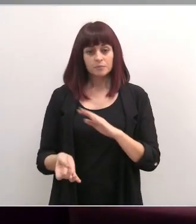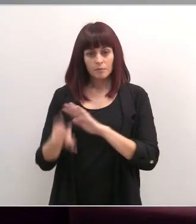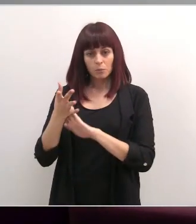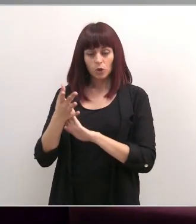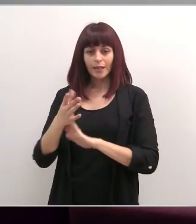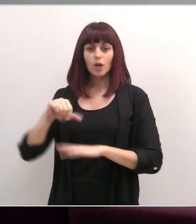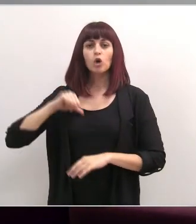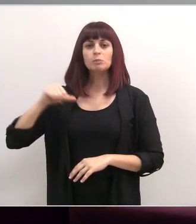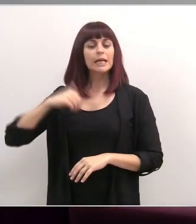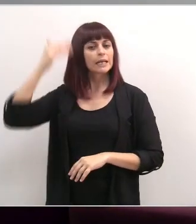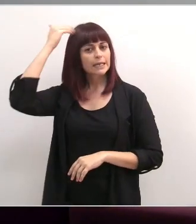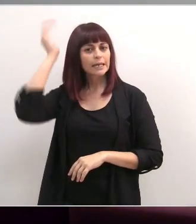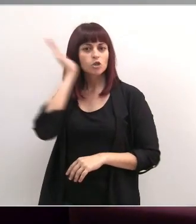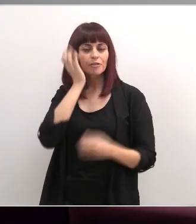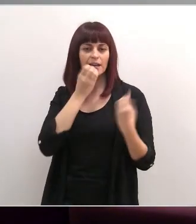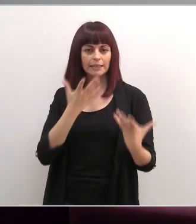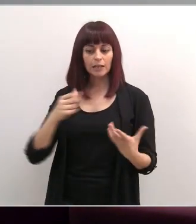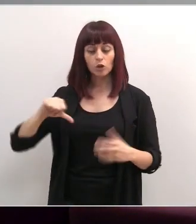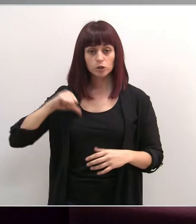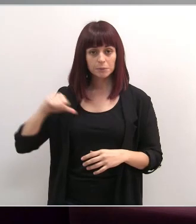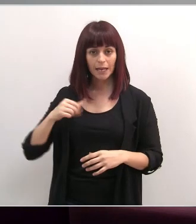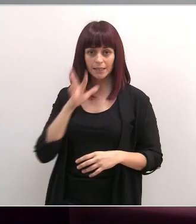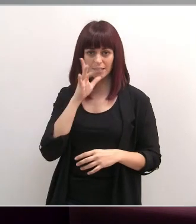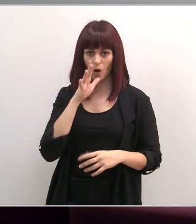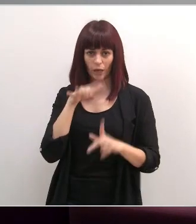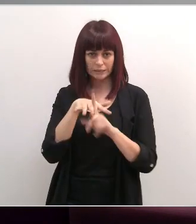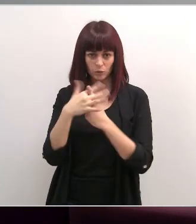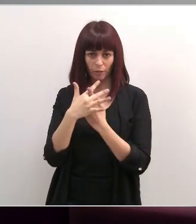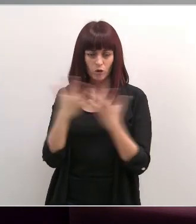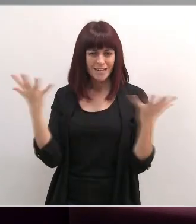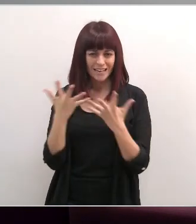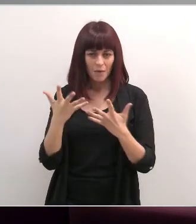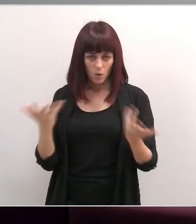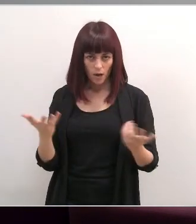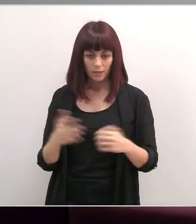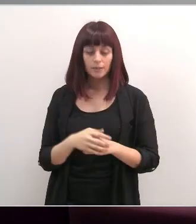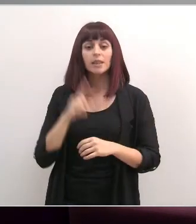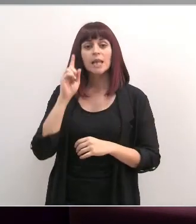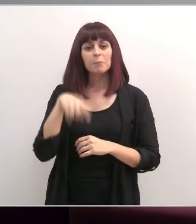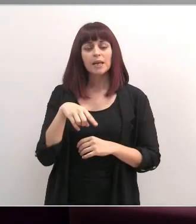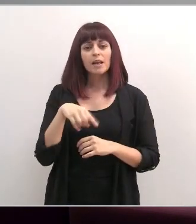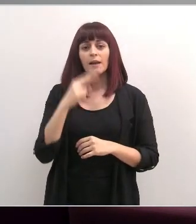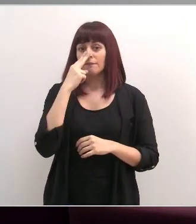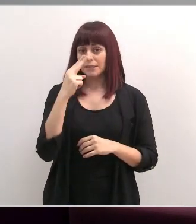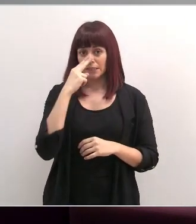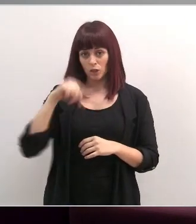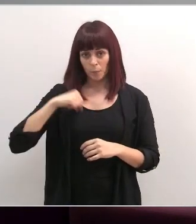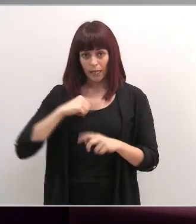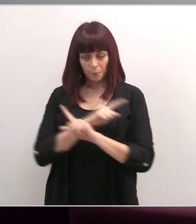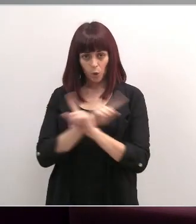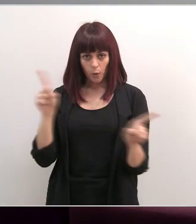del Hospital Reina Sofía y qué hospitales tienen ahora mismo una situación más grave. Y también si se va a prohibir las visitas a los